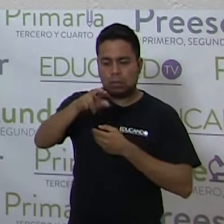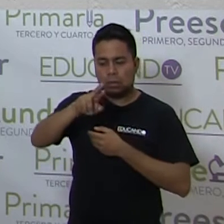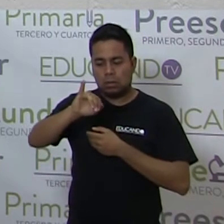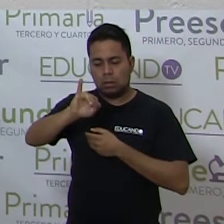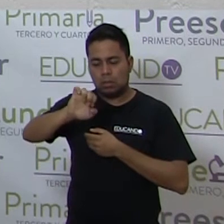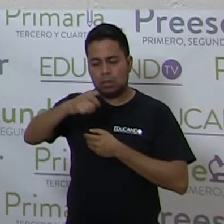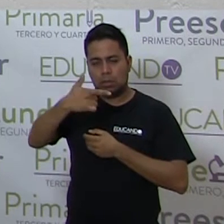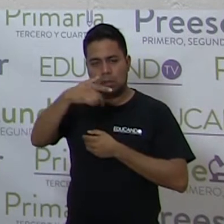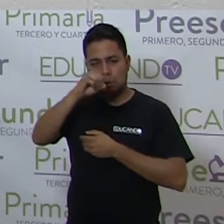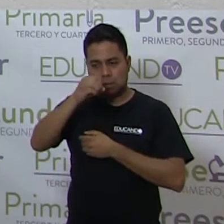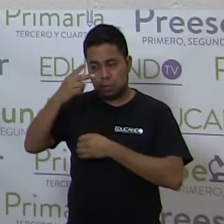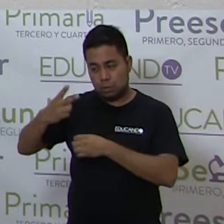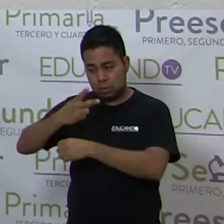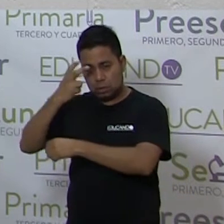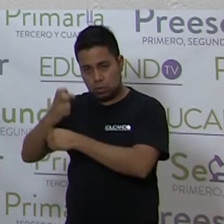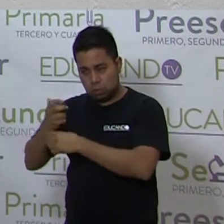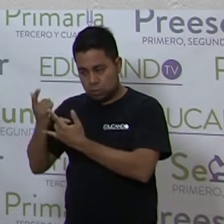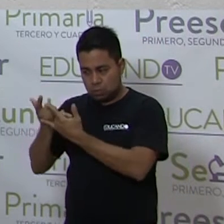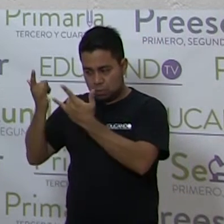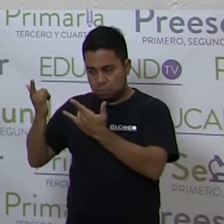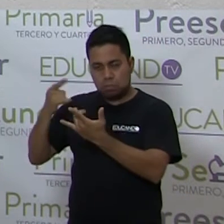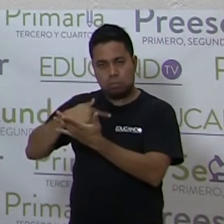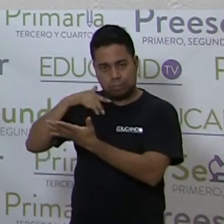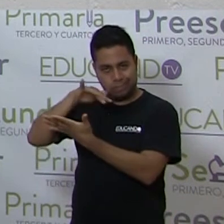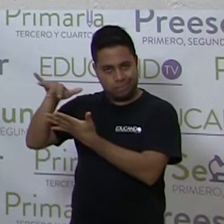Ahora, el segundo mito que leí